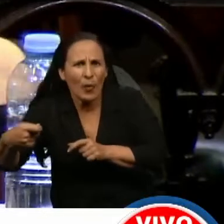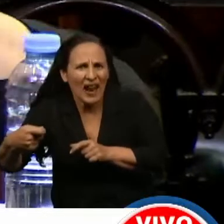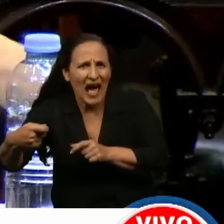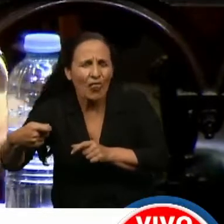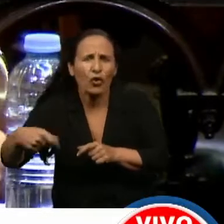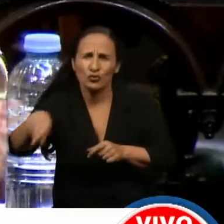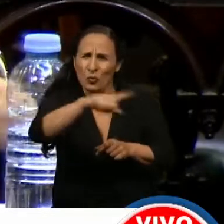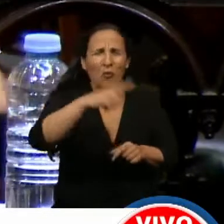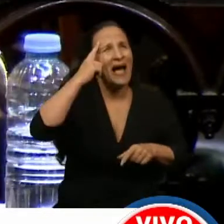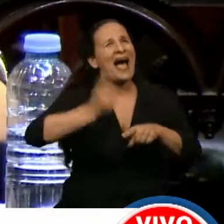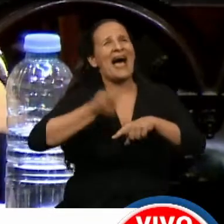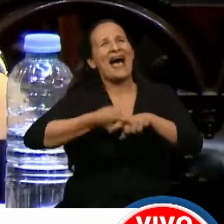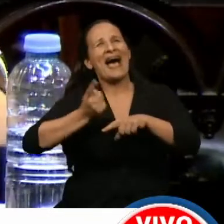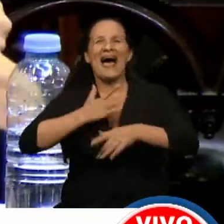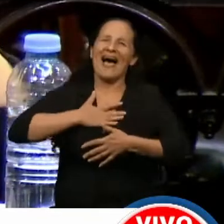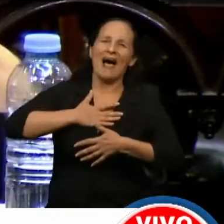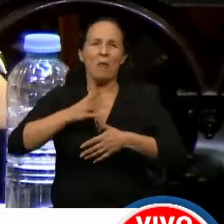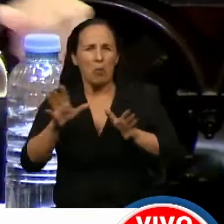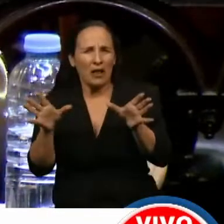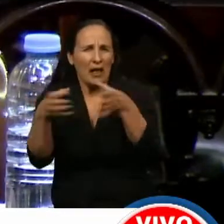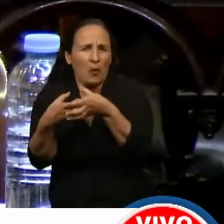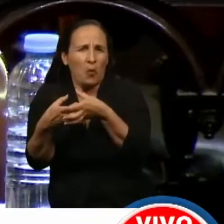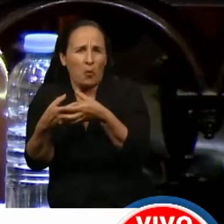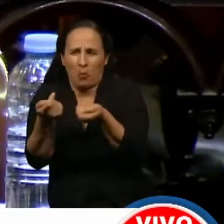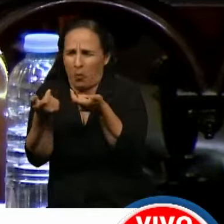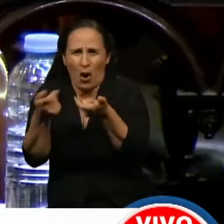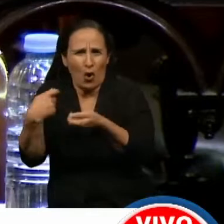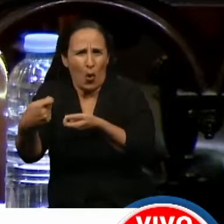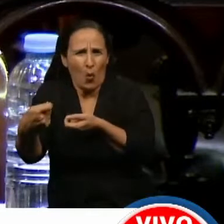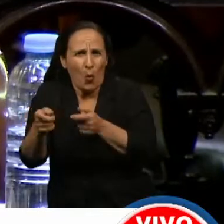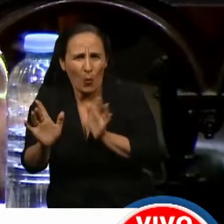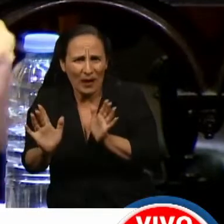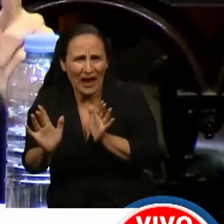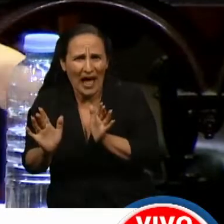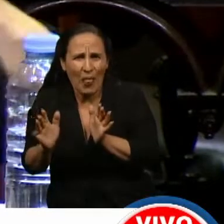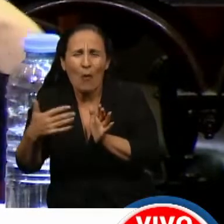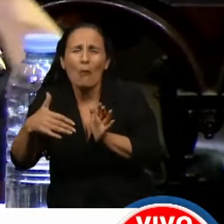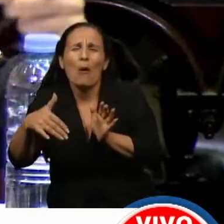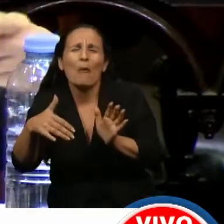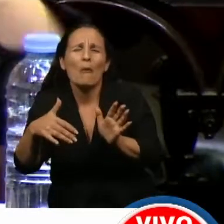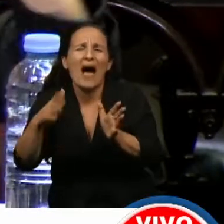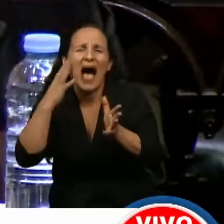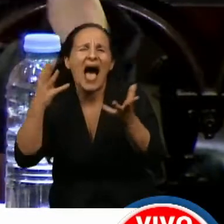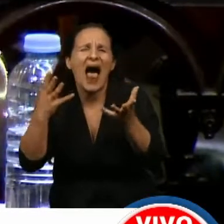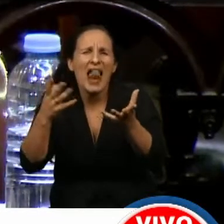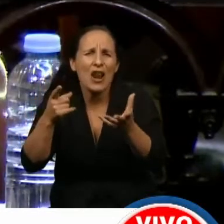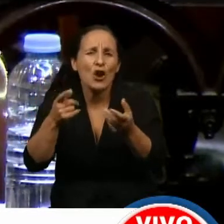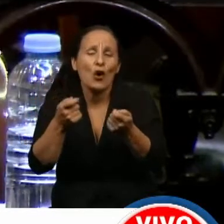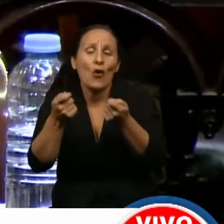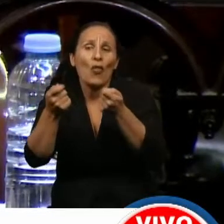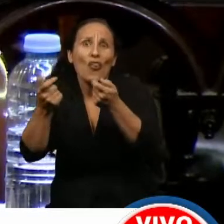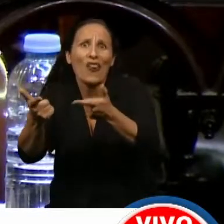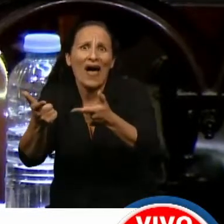cree que podemos celebrar porque un pequeño grupo de jubilados vaya a recibir algo que repare todo el